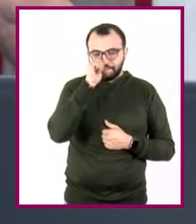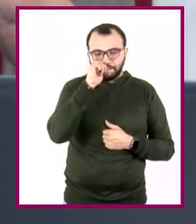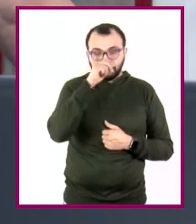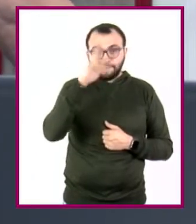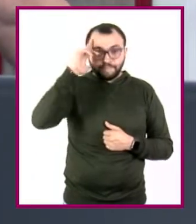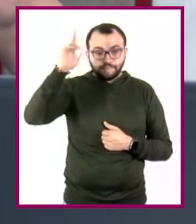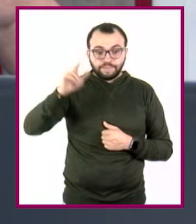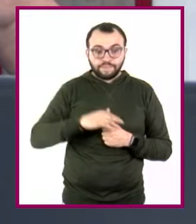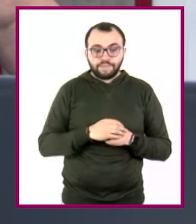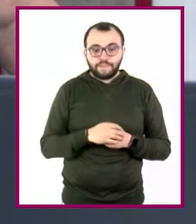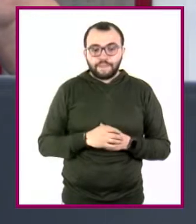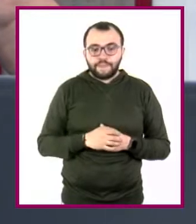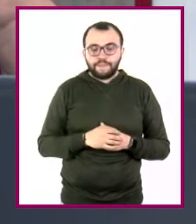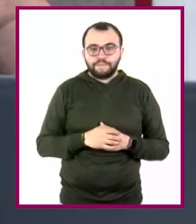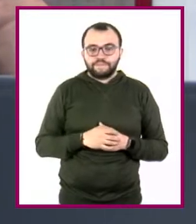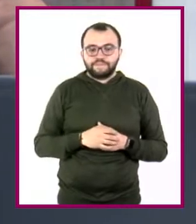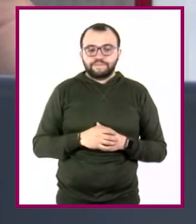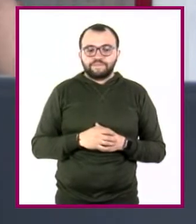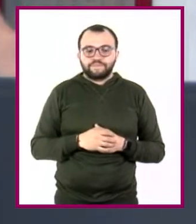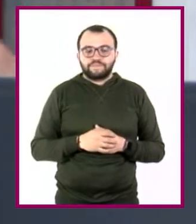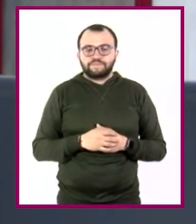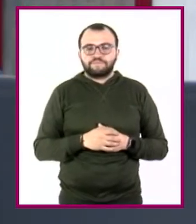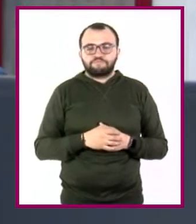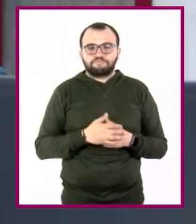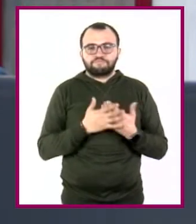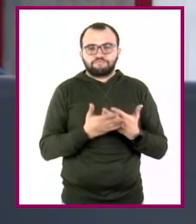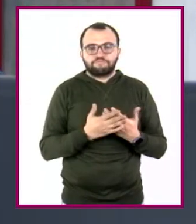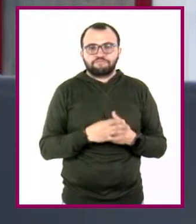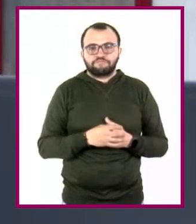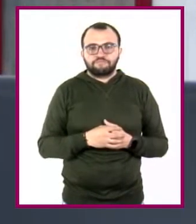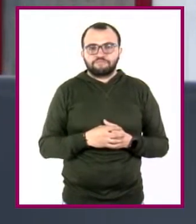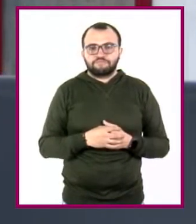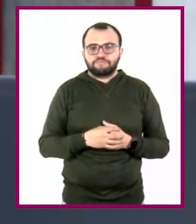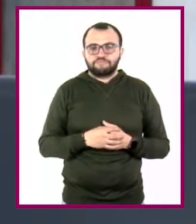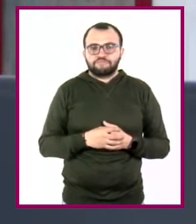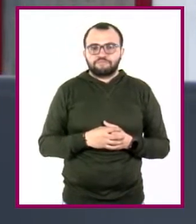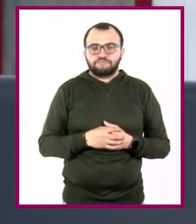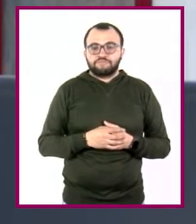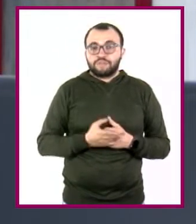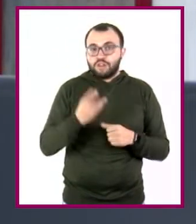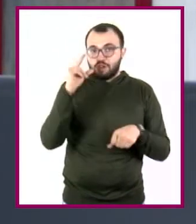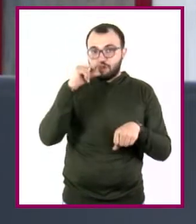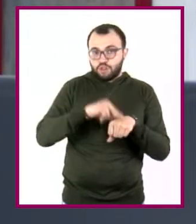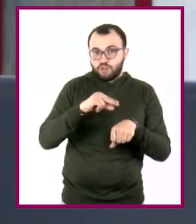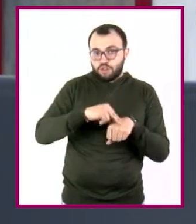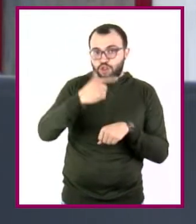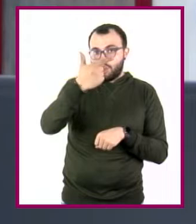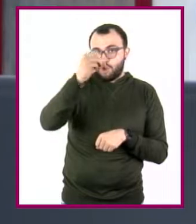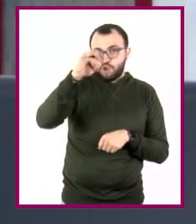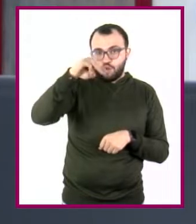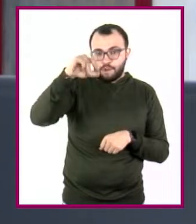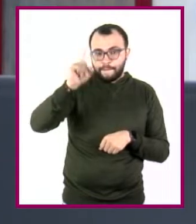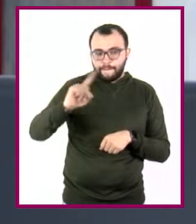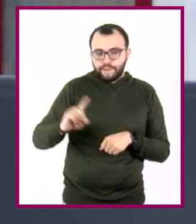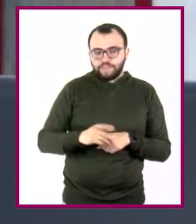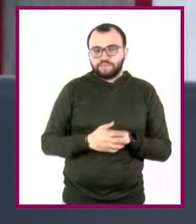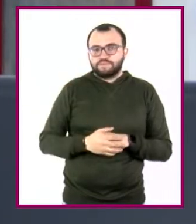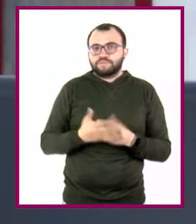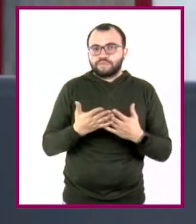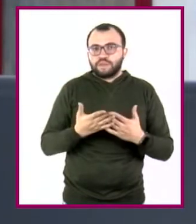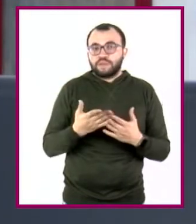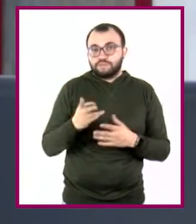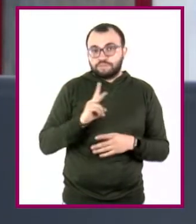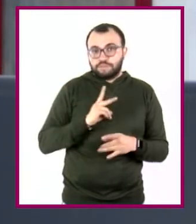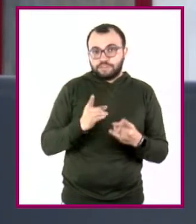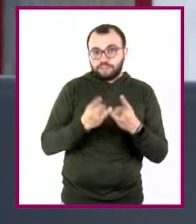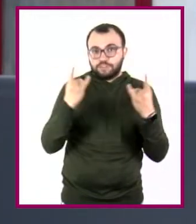¿Hola? Verás, hijo, el mismísimo doctor Gómez Muriel se basó en mi